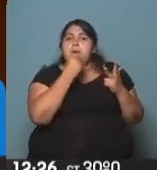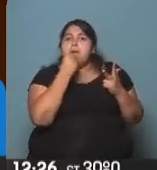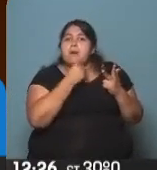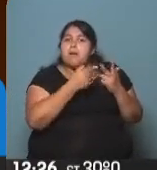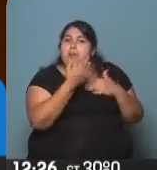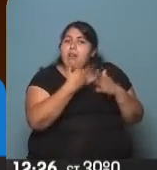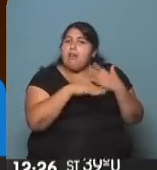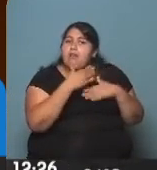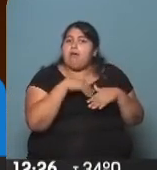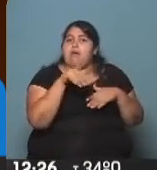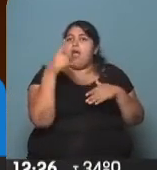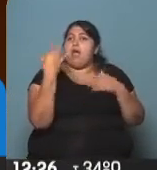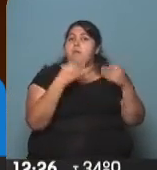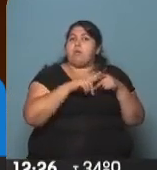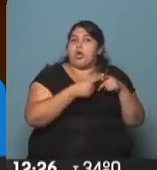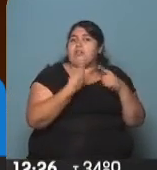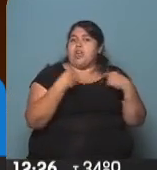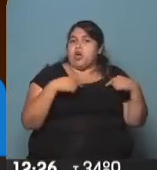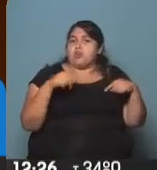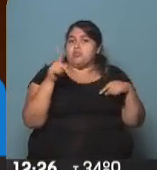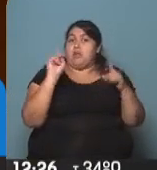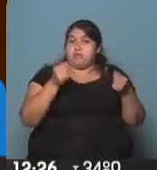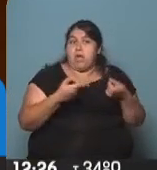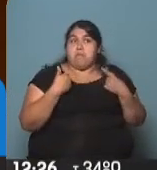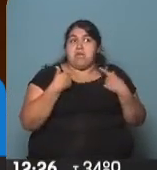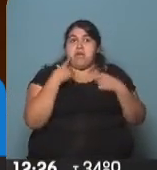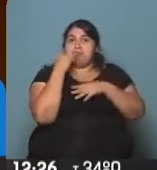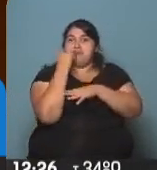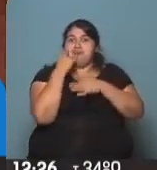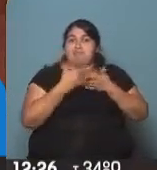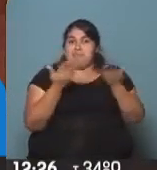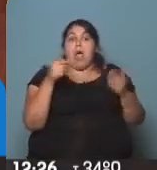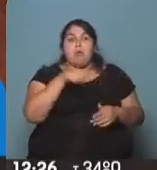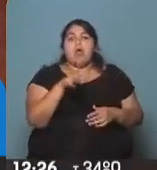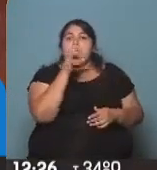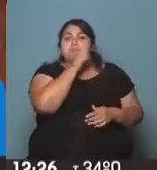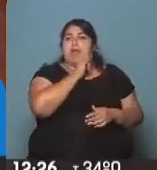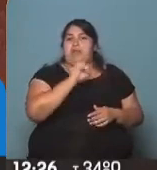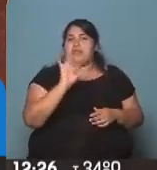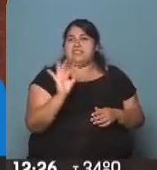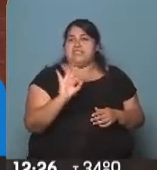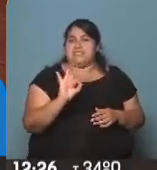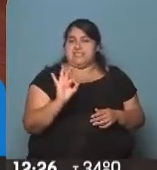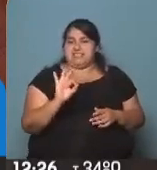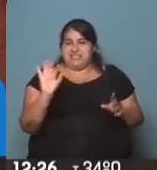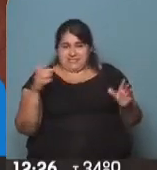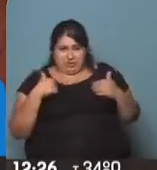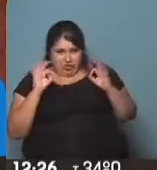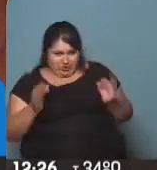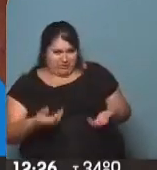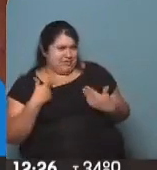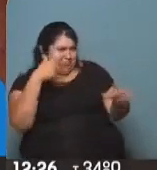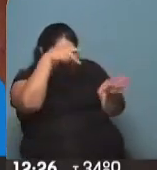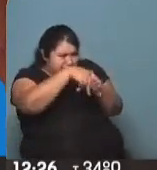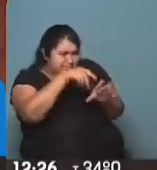Poder Judicial, Poder Político, muchas veces Poder Mediático, para no denunciar estos casos. Ahora, Fortunato, para ir al tema